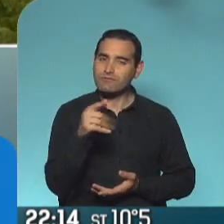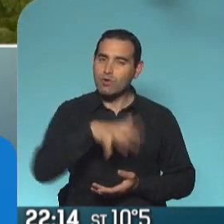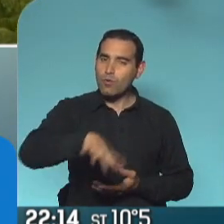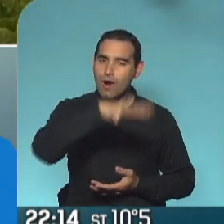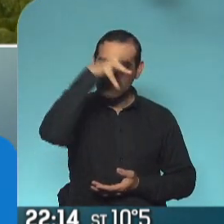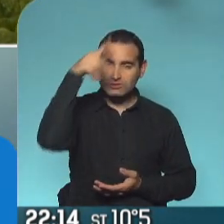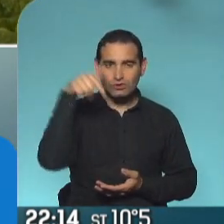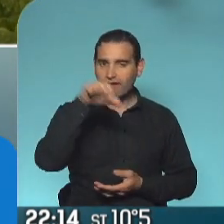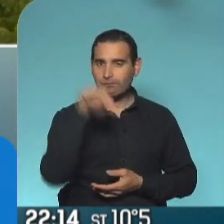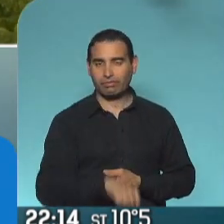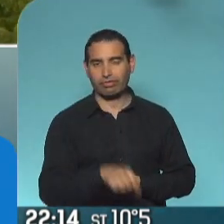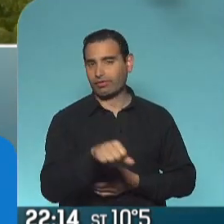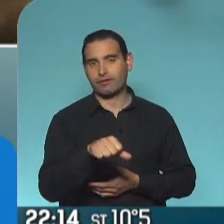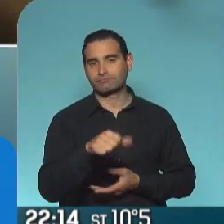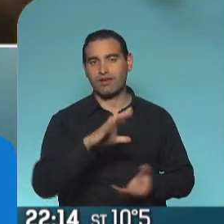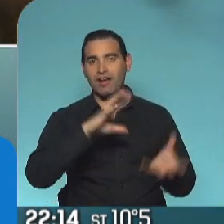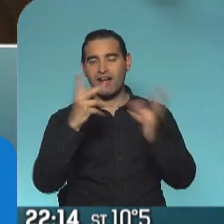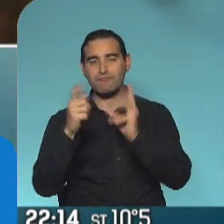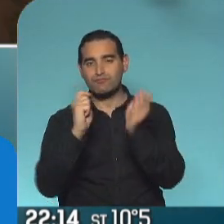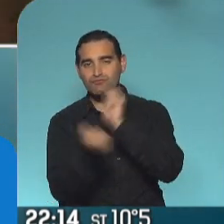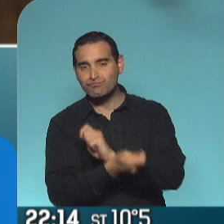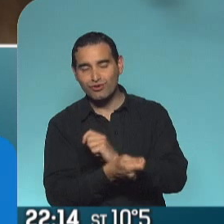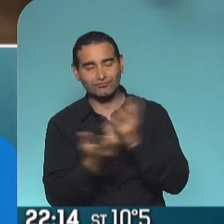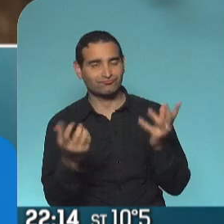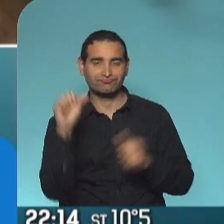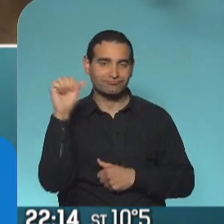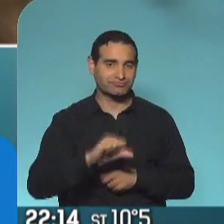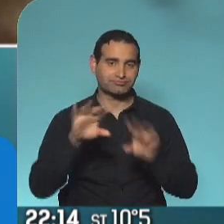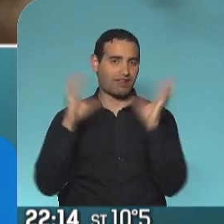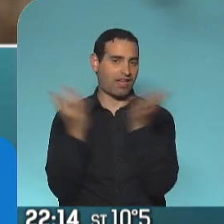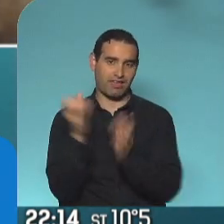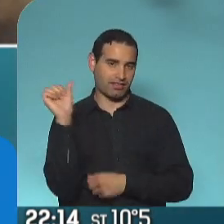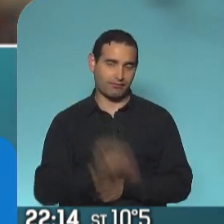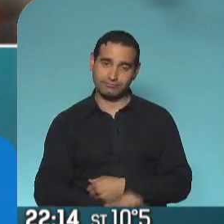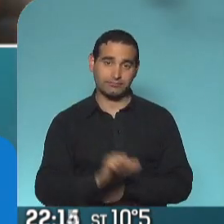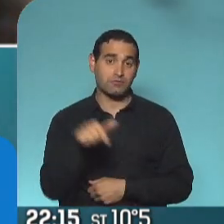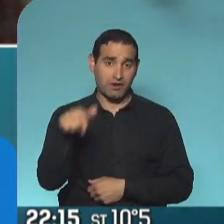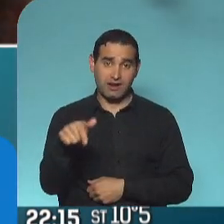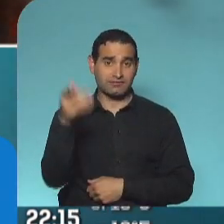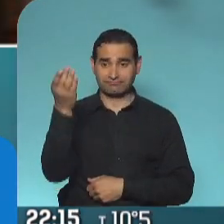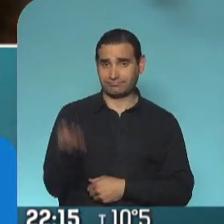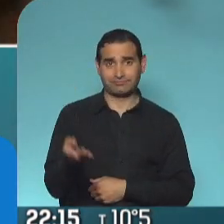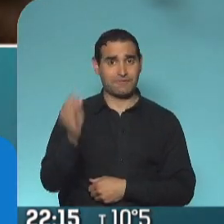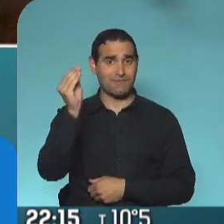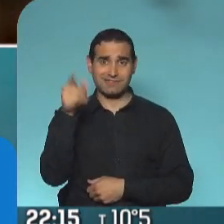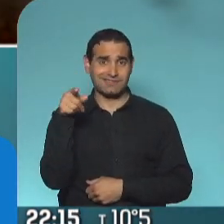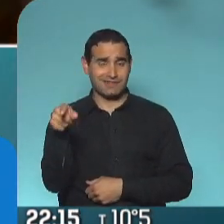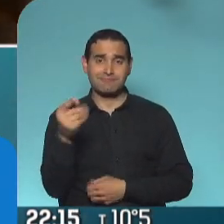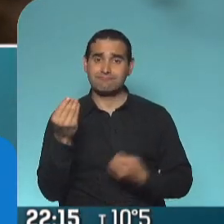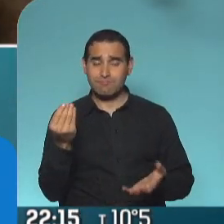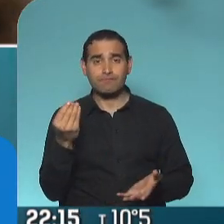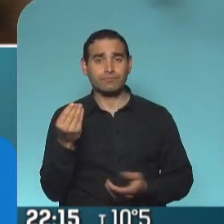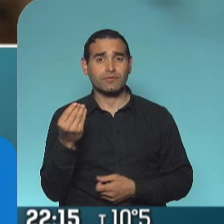ni tampoco para el cambio climático, ni para el planeta en ese sentido. Y este ejemplo de Brasil sirve porque